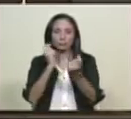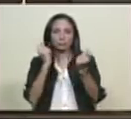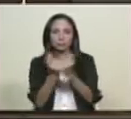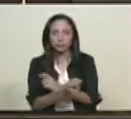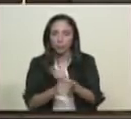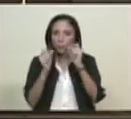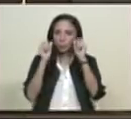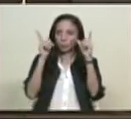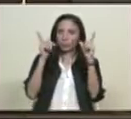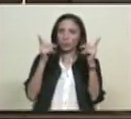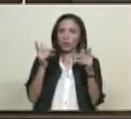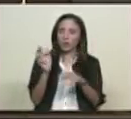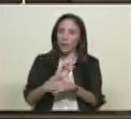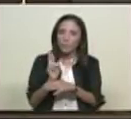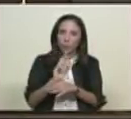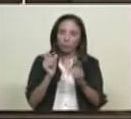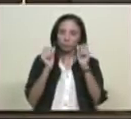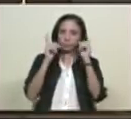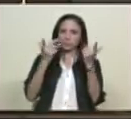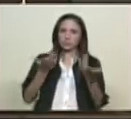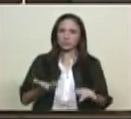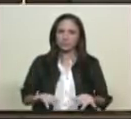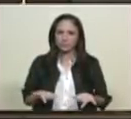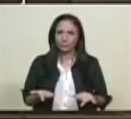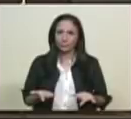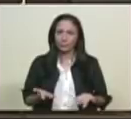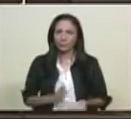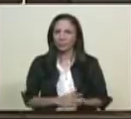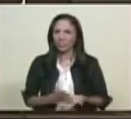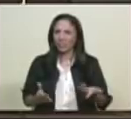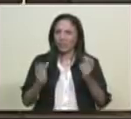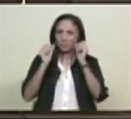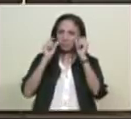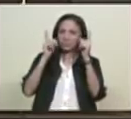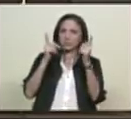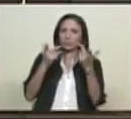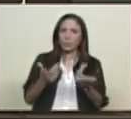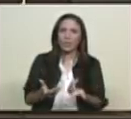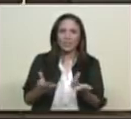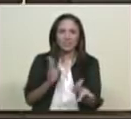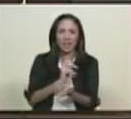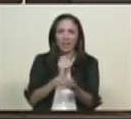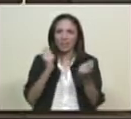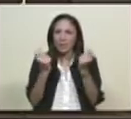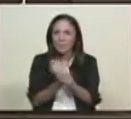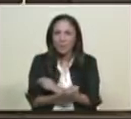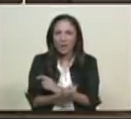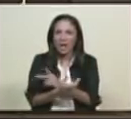cede a las debilidades